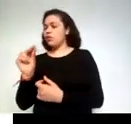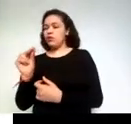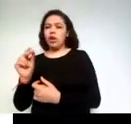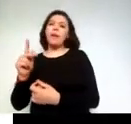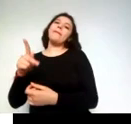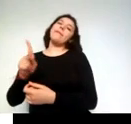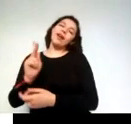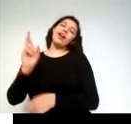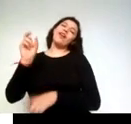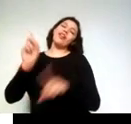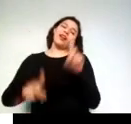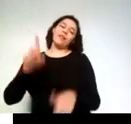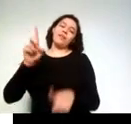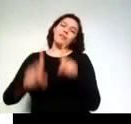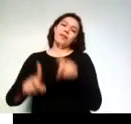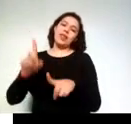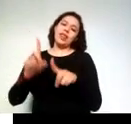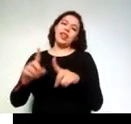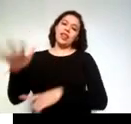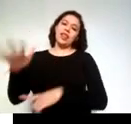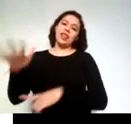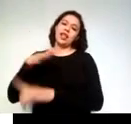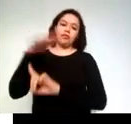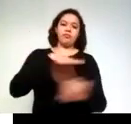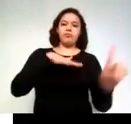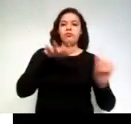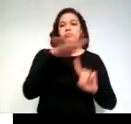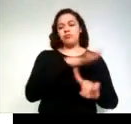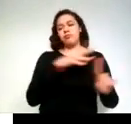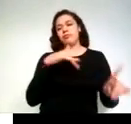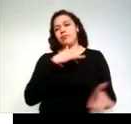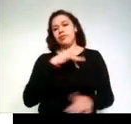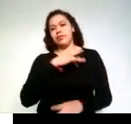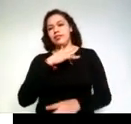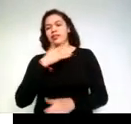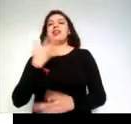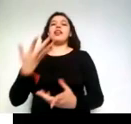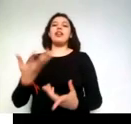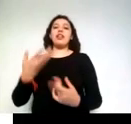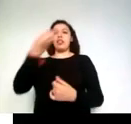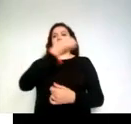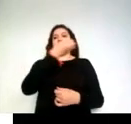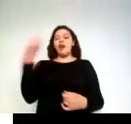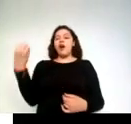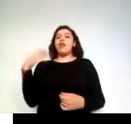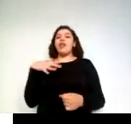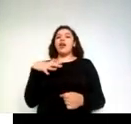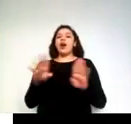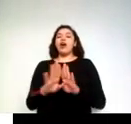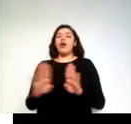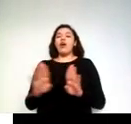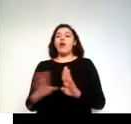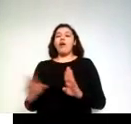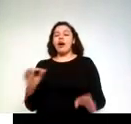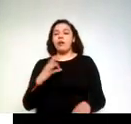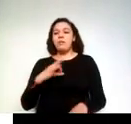depende del ambiente que se vive en el centro de trabajo, el entorno organizacional en el que se puedan